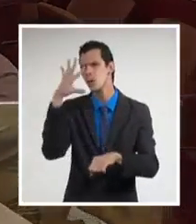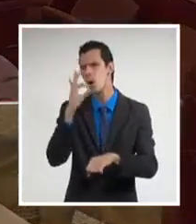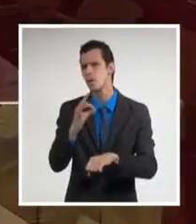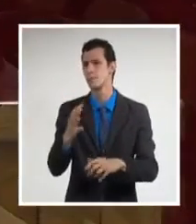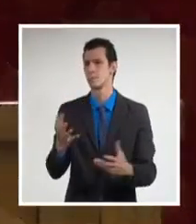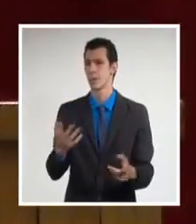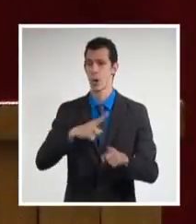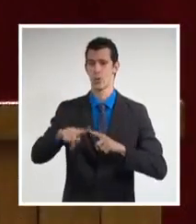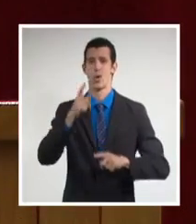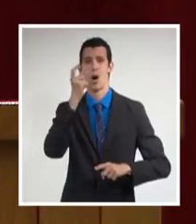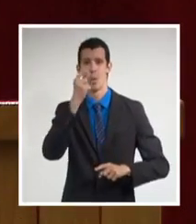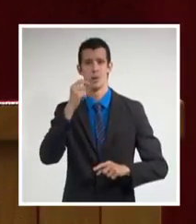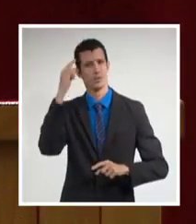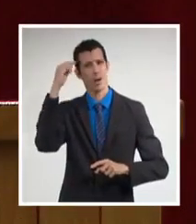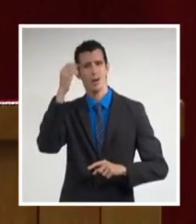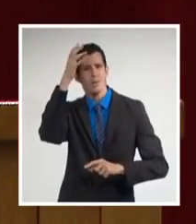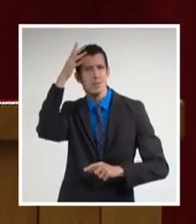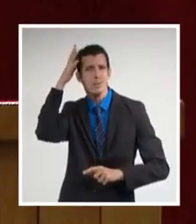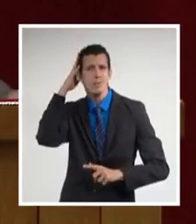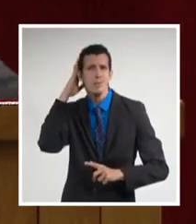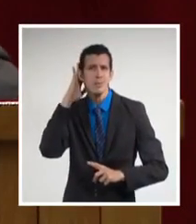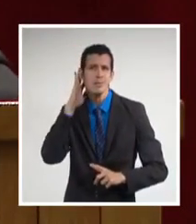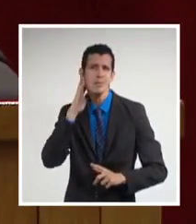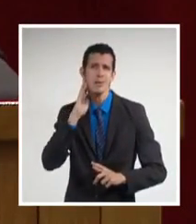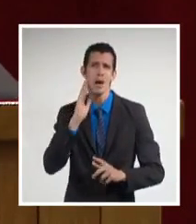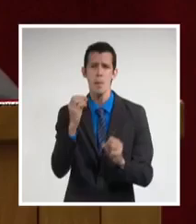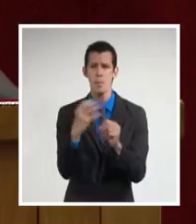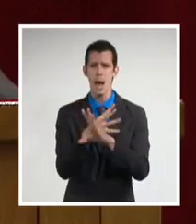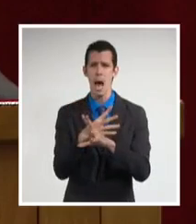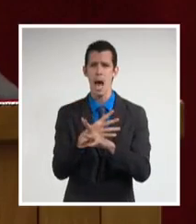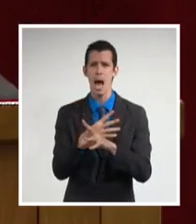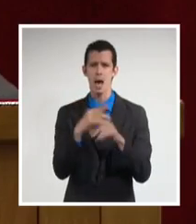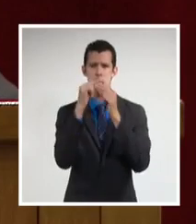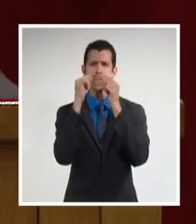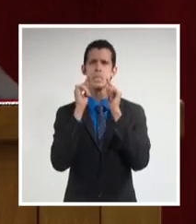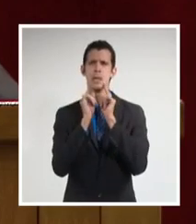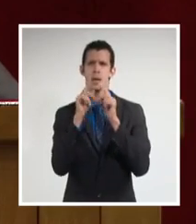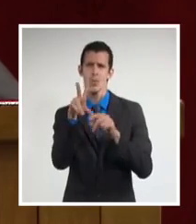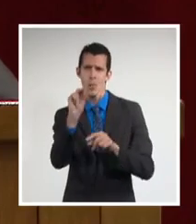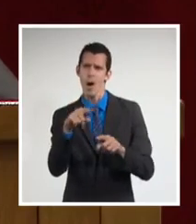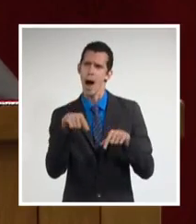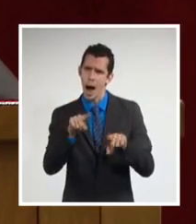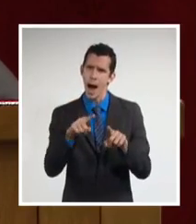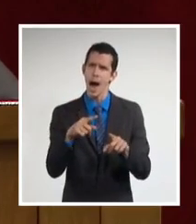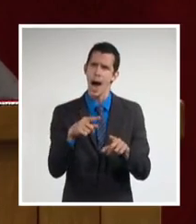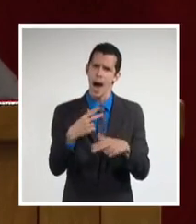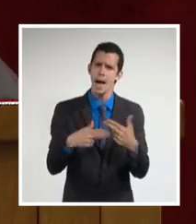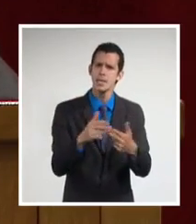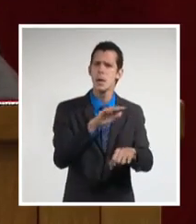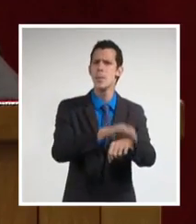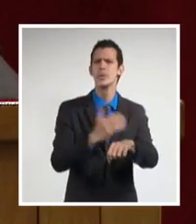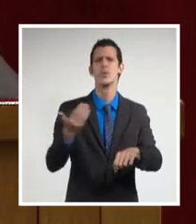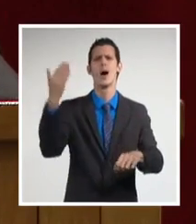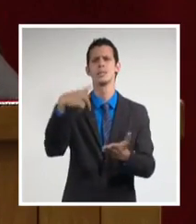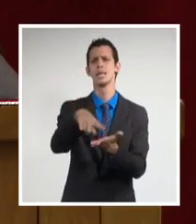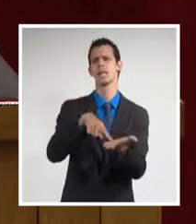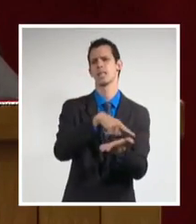información. Cuba es un Estado soberano, responsable por la defensa de su seguridad y su